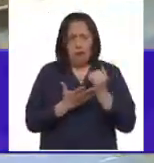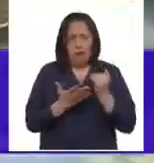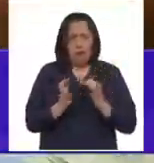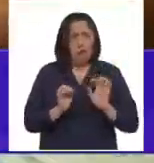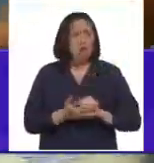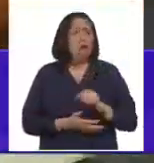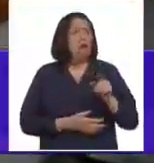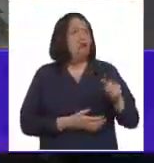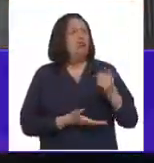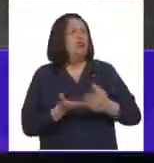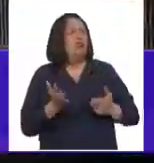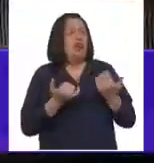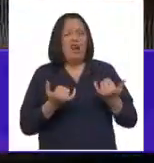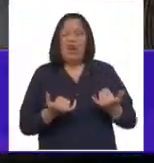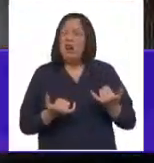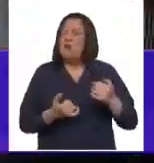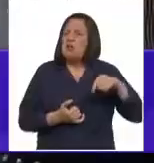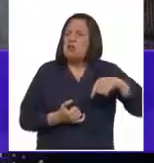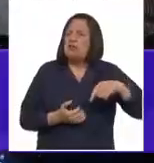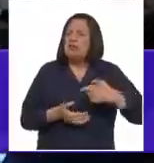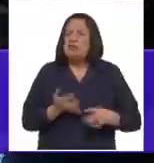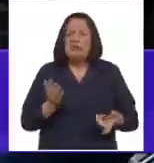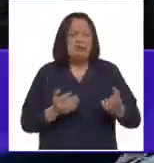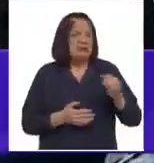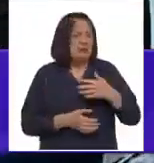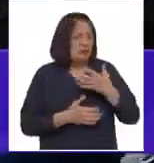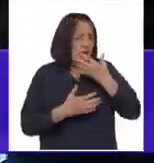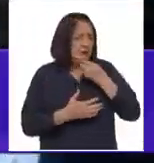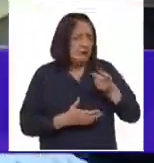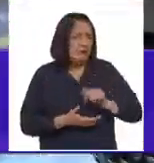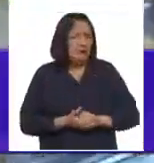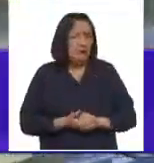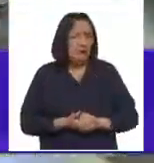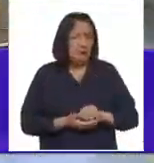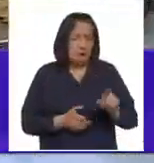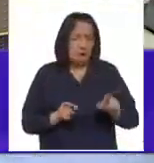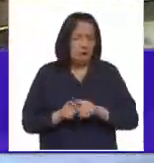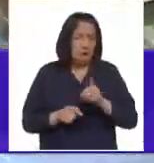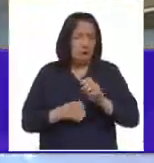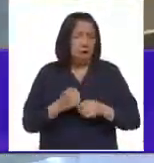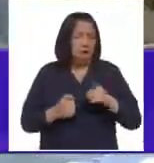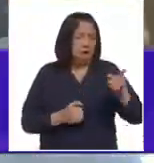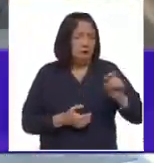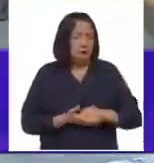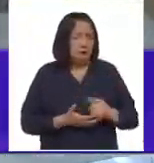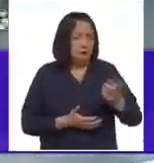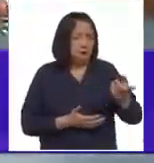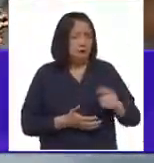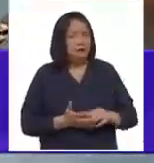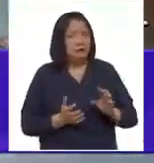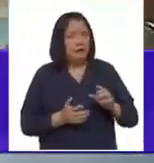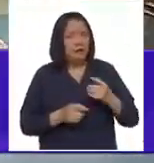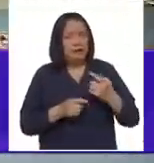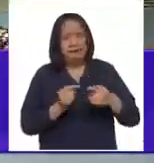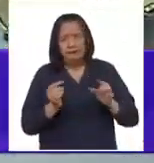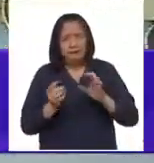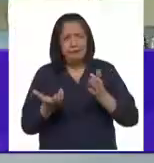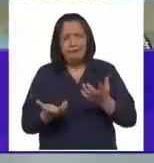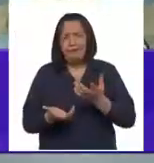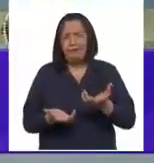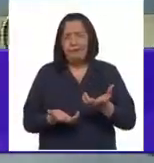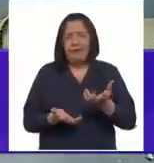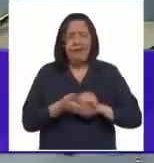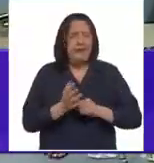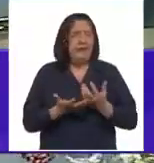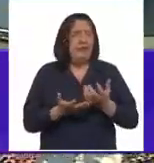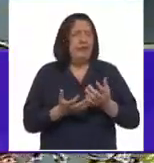Claro. ¿Cuál es la tendencia esta Navidad? Ah, está súper de moda, ¿no? También para el año. Ojo turco, hay en osito,